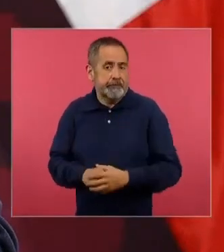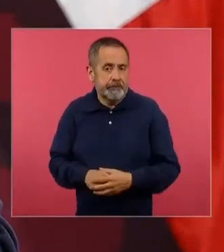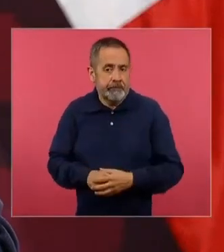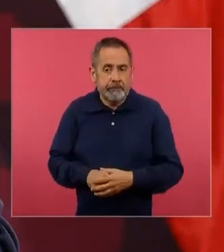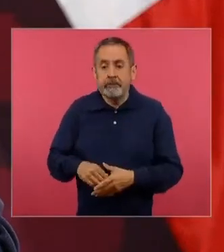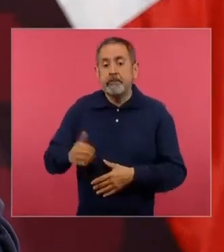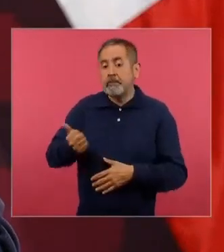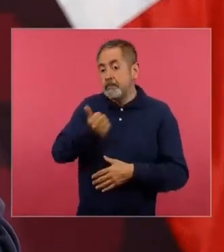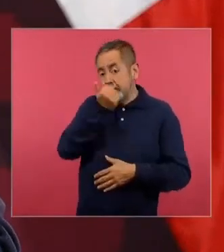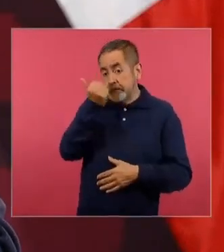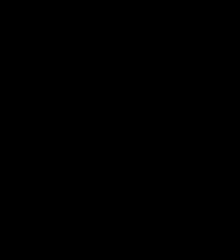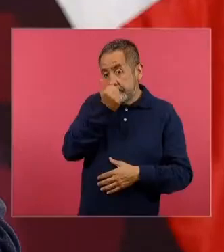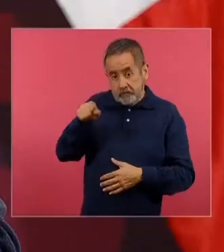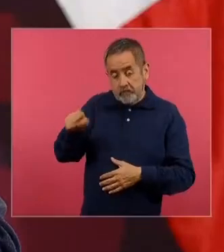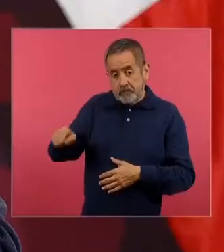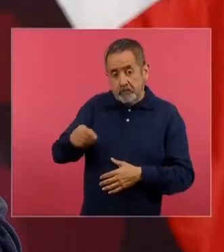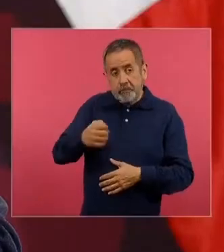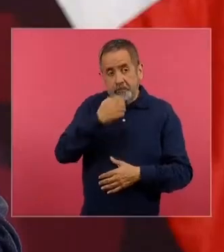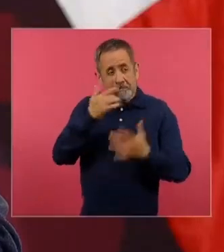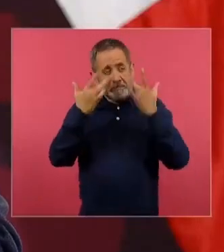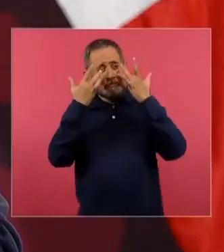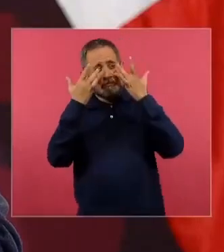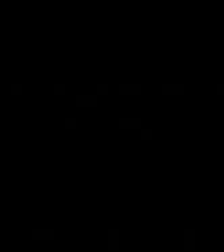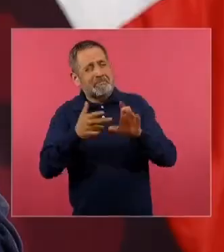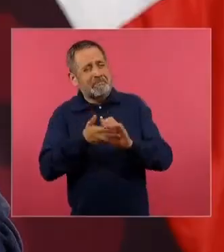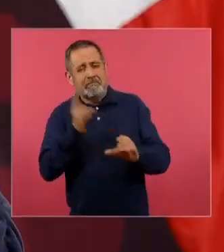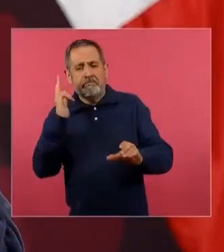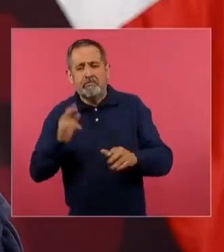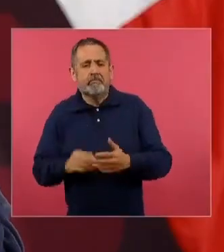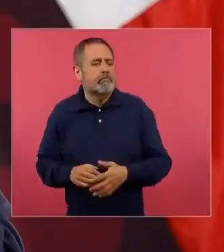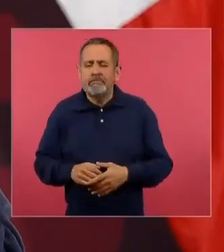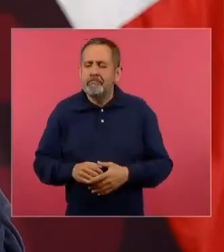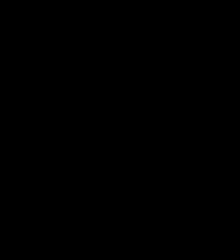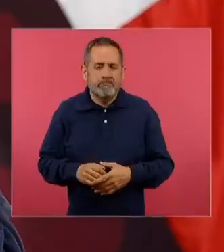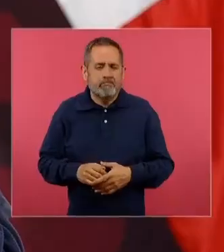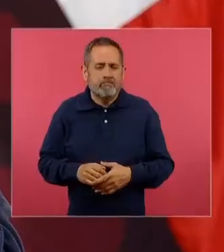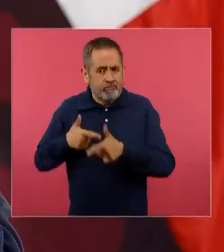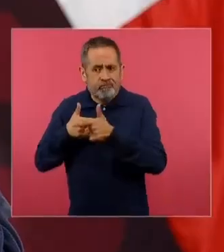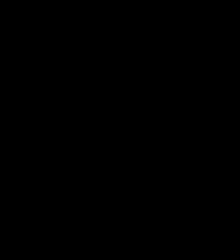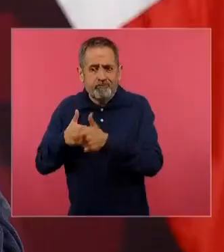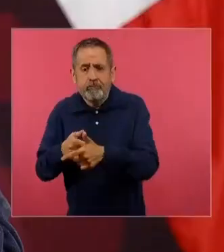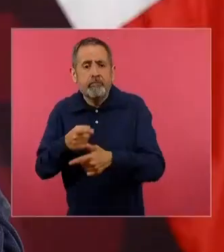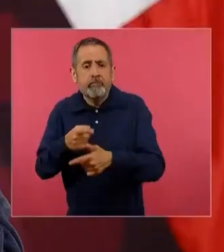no abandona la escuela, sino que la escuela expulsa a los